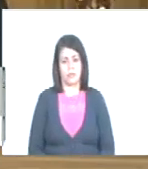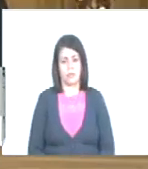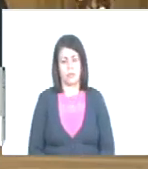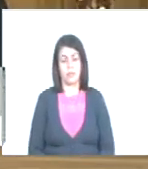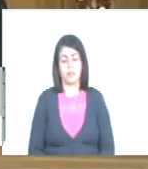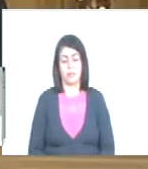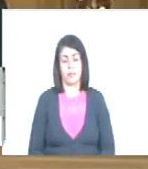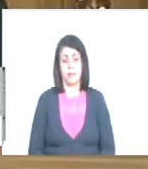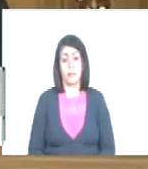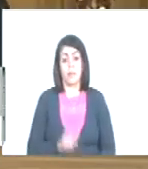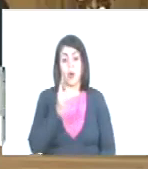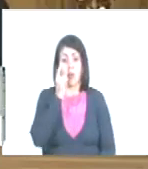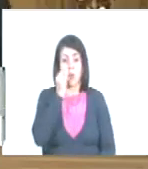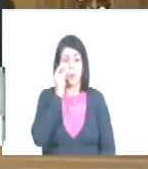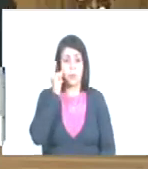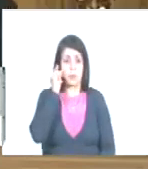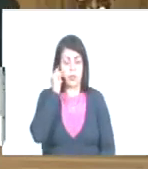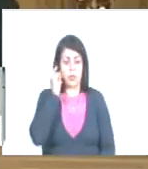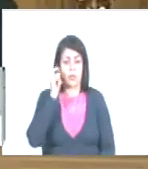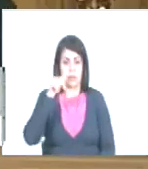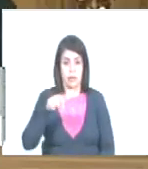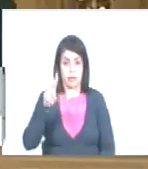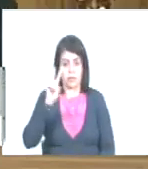Las patriotas y los patriotas,